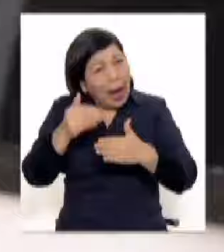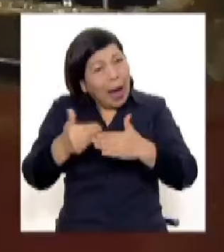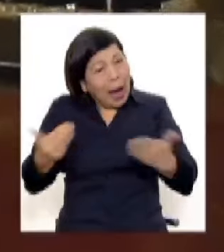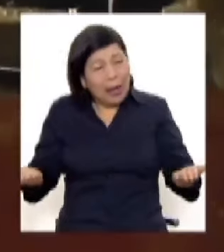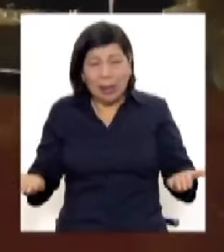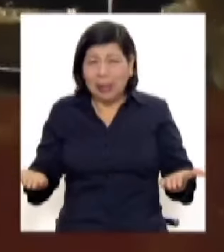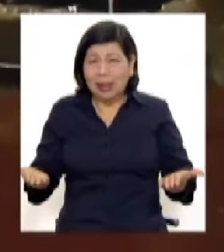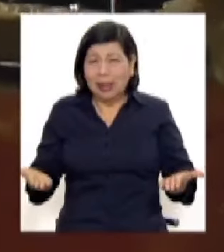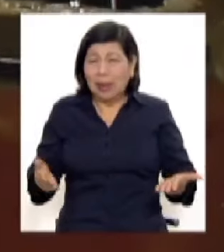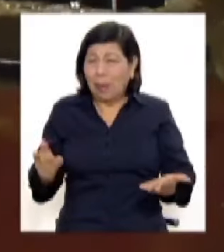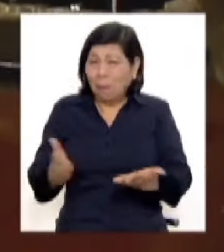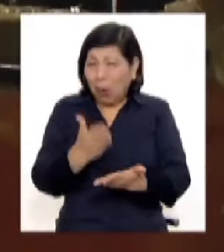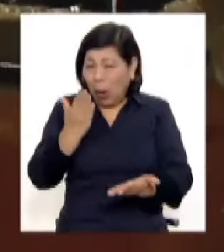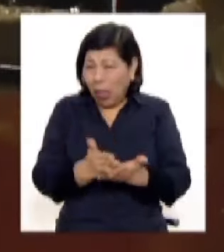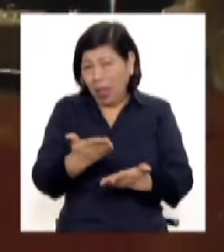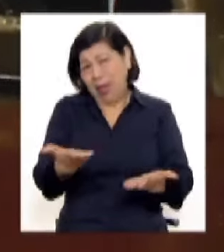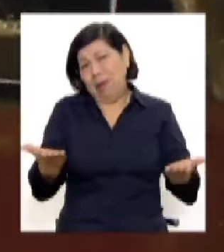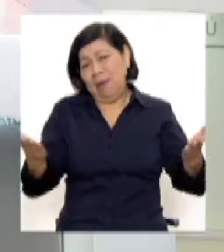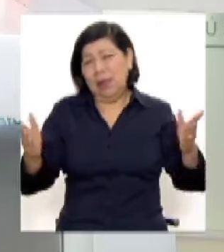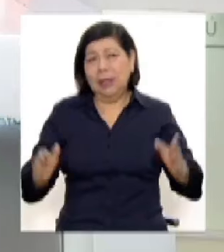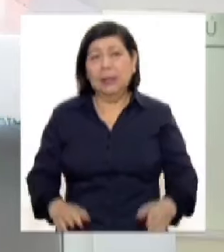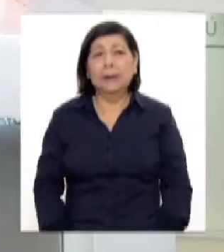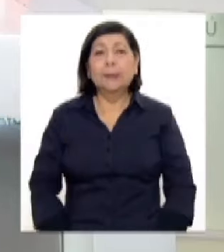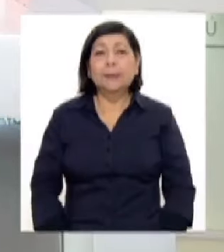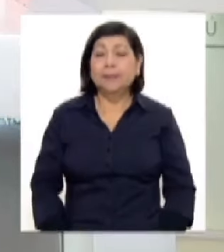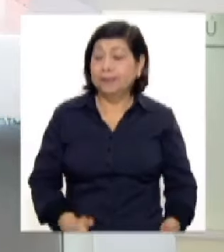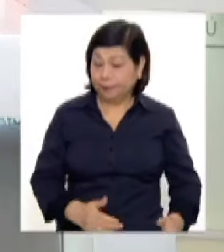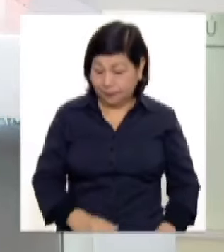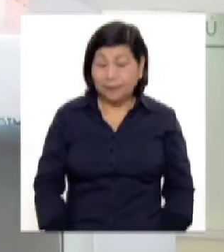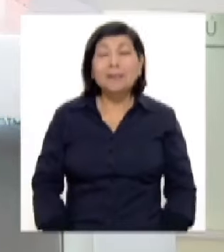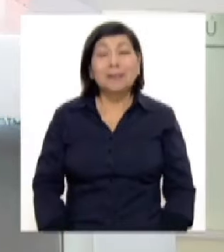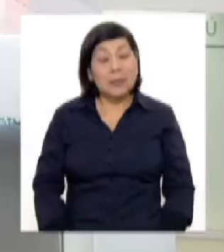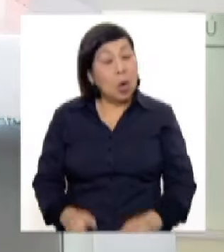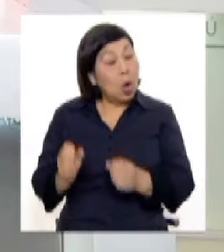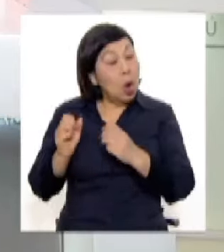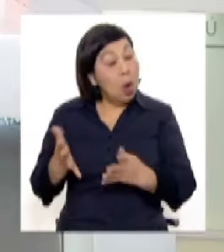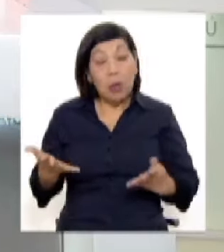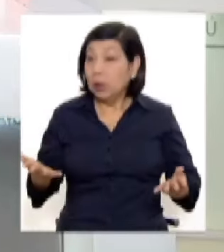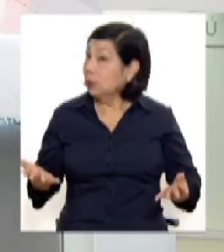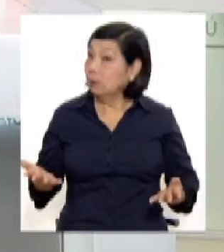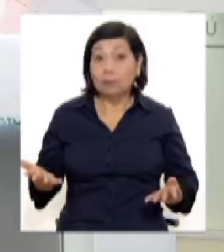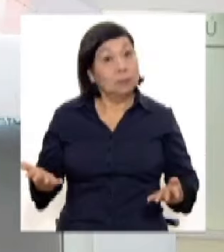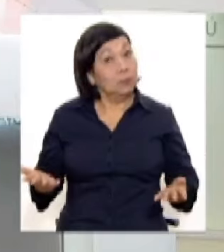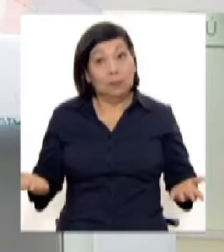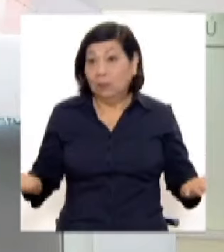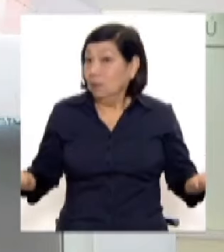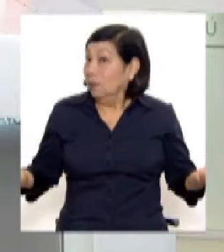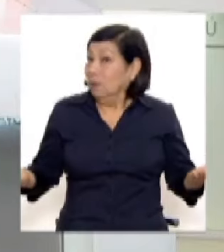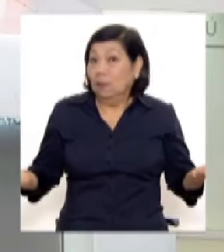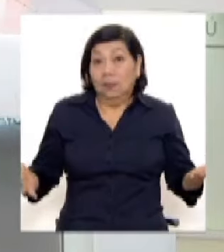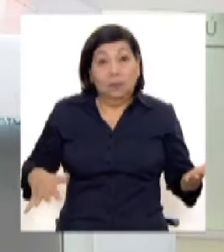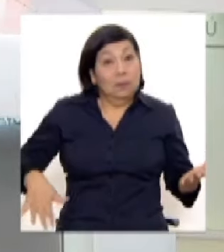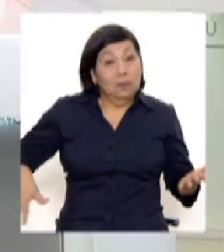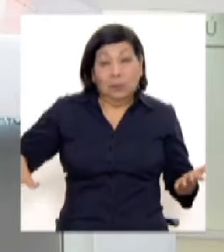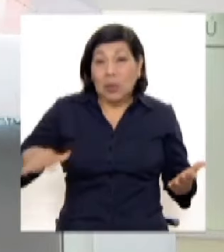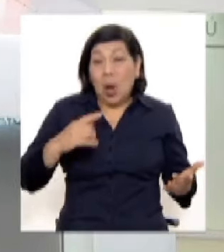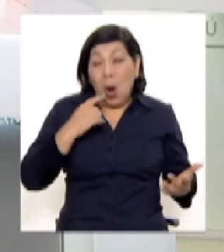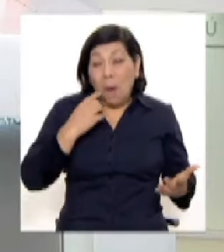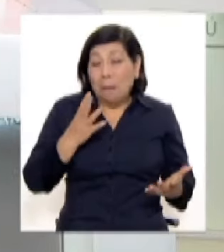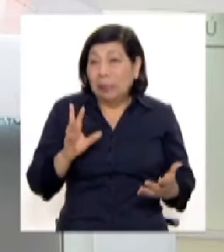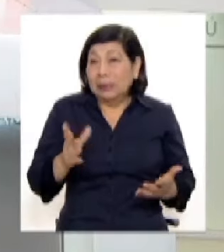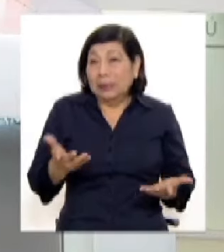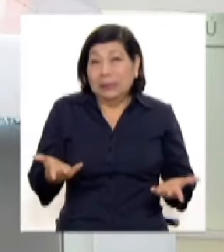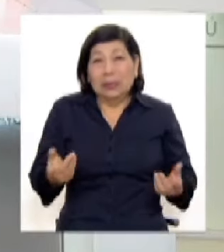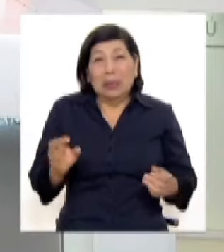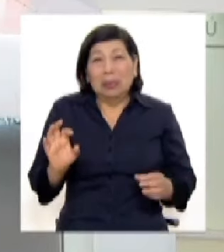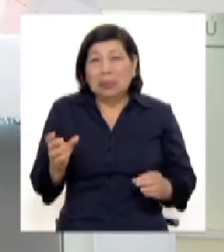que ocurra una tragedia. Claro que sí, se condena, ¿no? Estos ataques, estos hechos por parte de estos